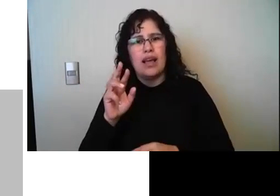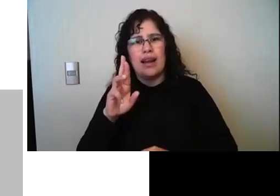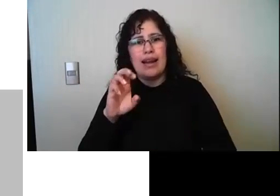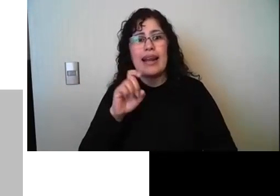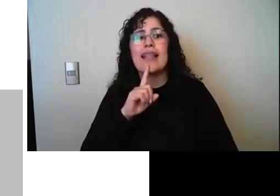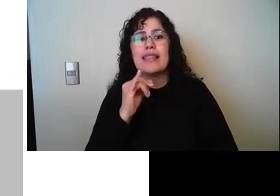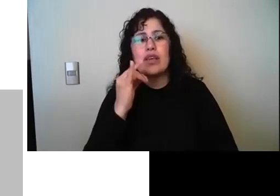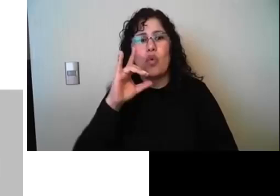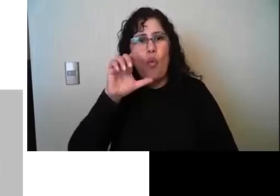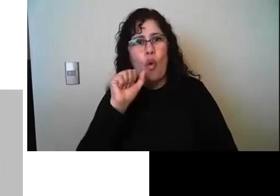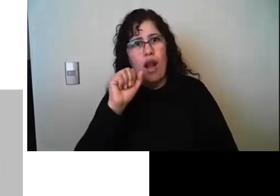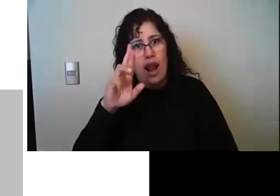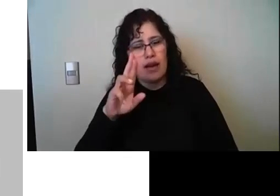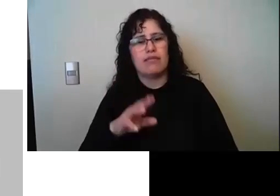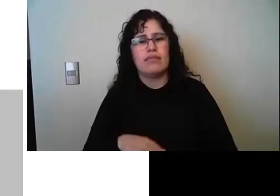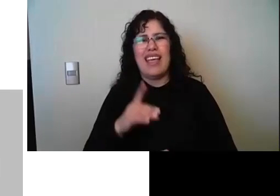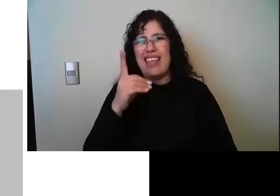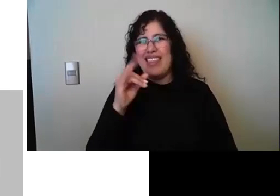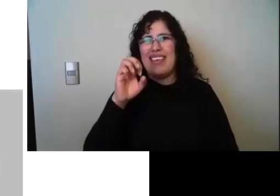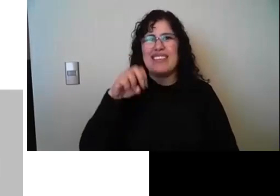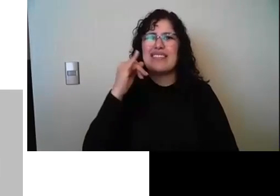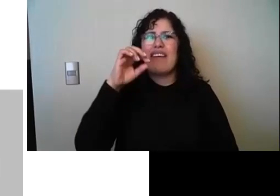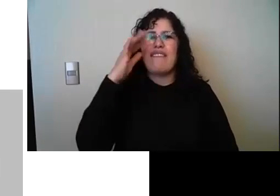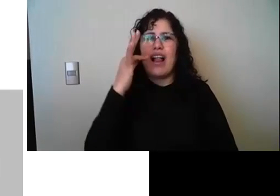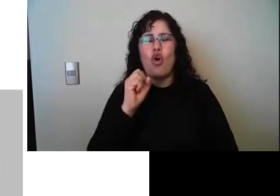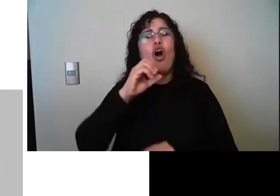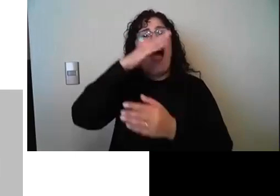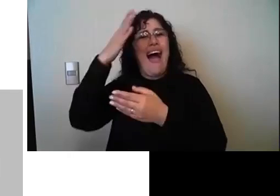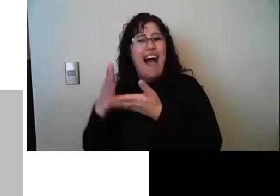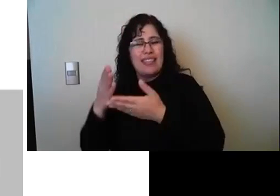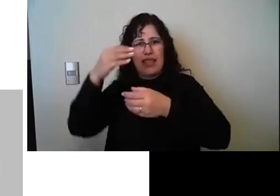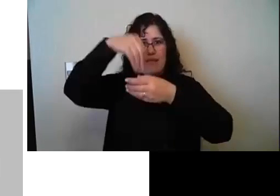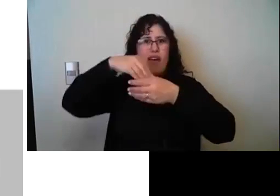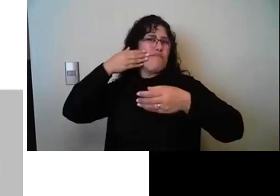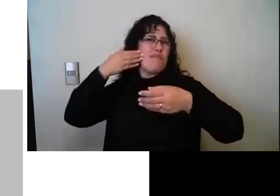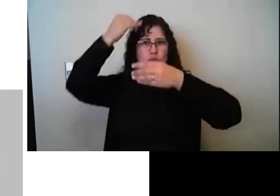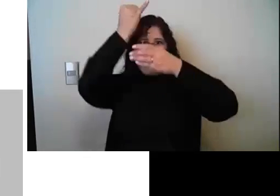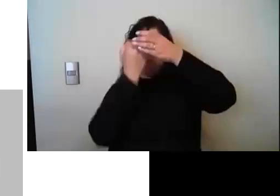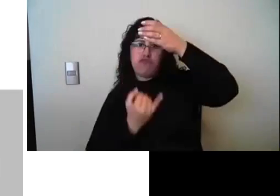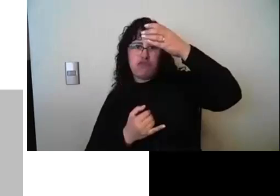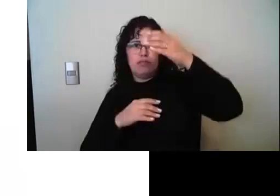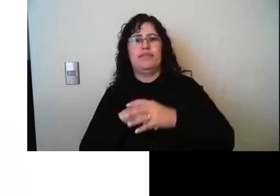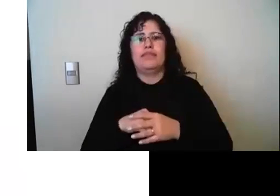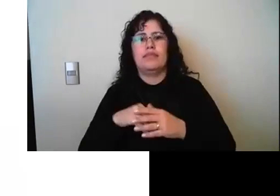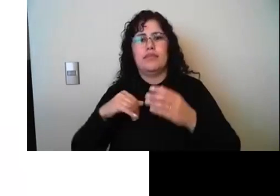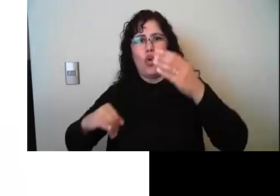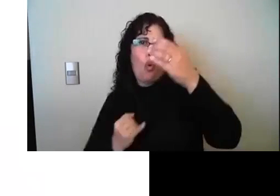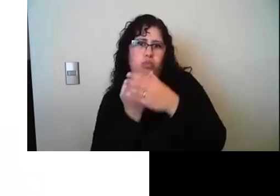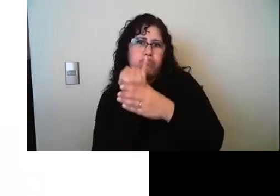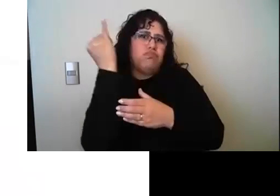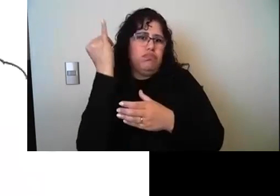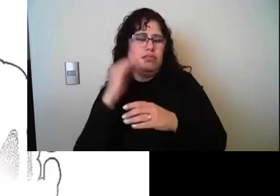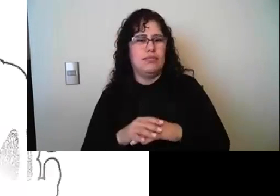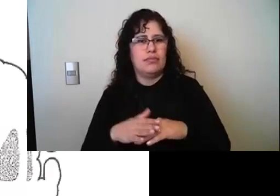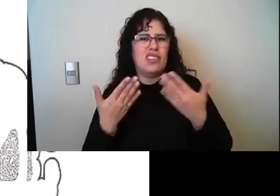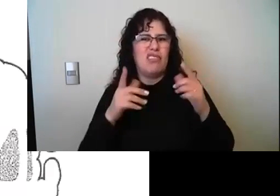el diencéfalo hasta la médula espinal, el tálamo y la proyección. Les voy a dejar estos